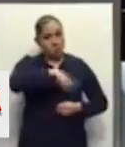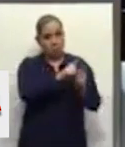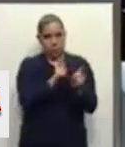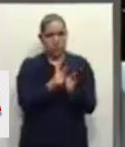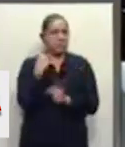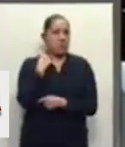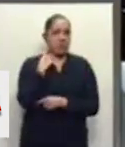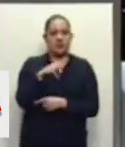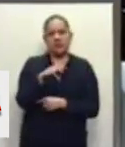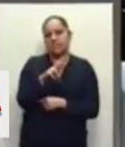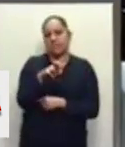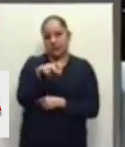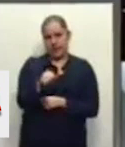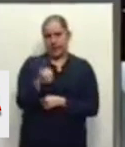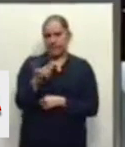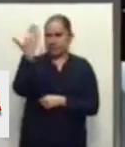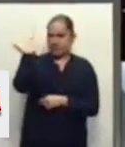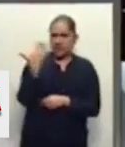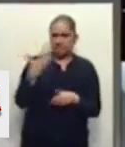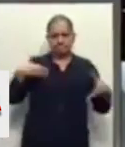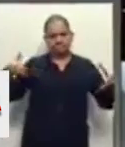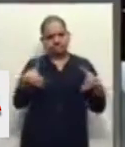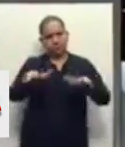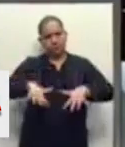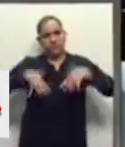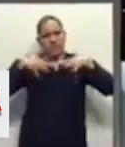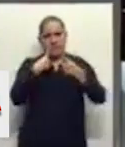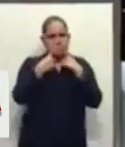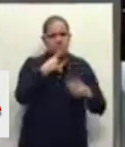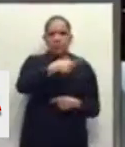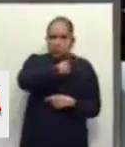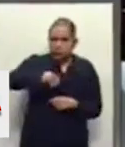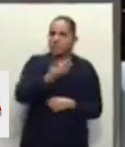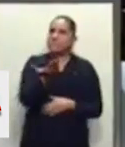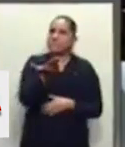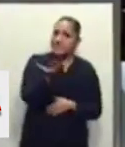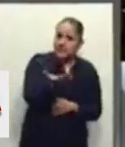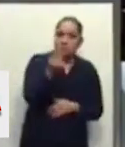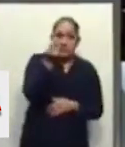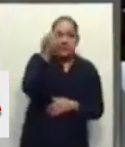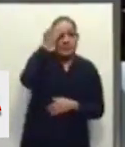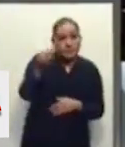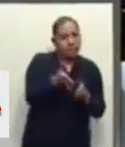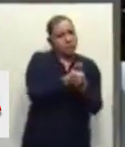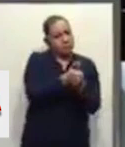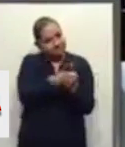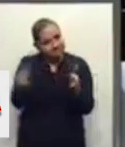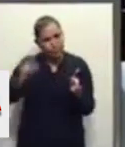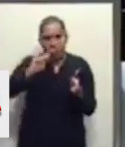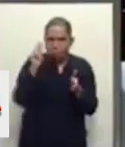reunión, en la pasada sesión, un periodo extraordinario para ir a discutir esto.